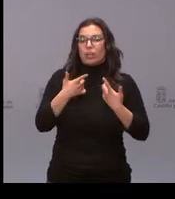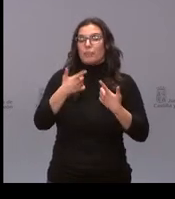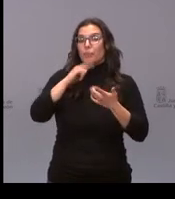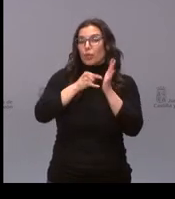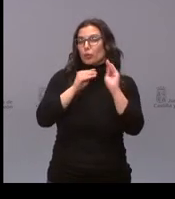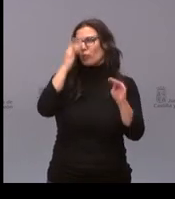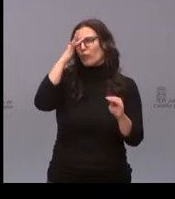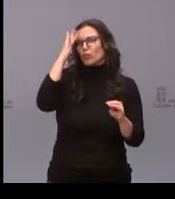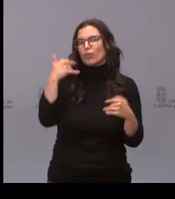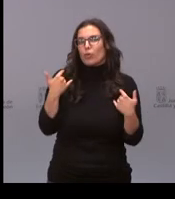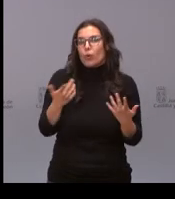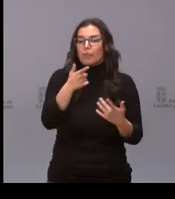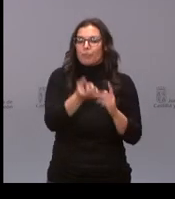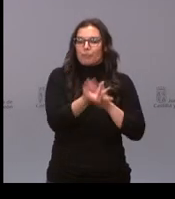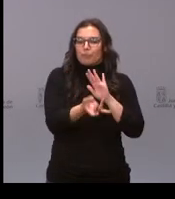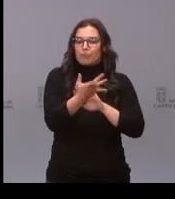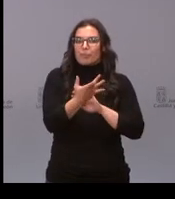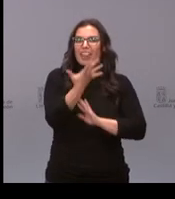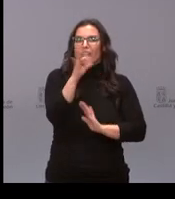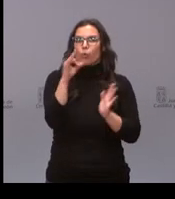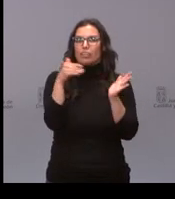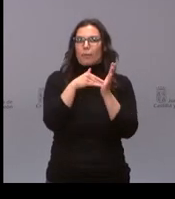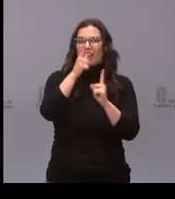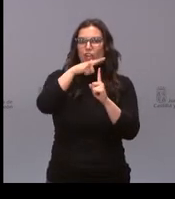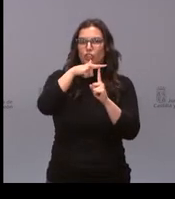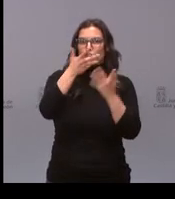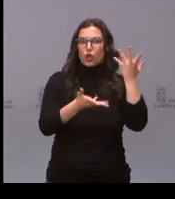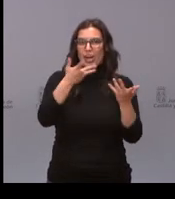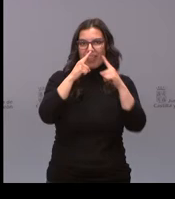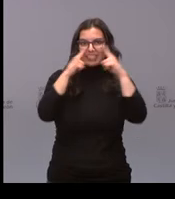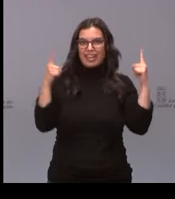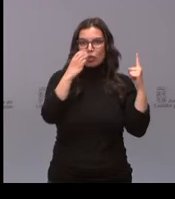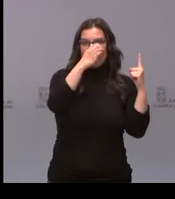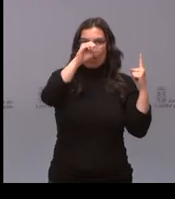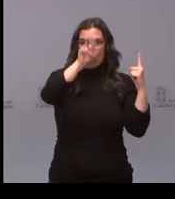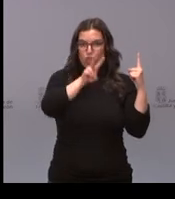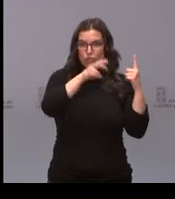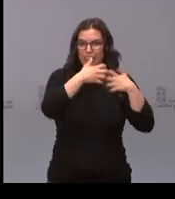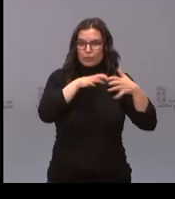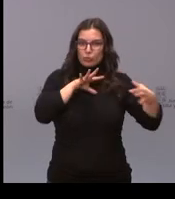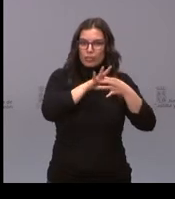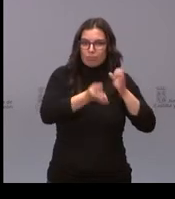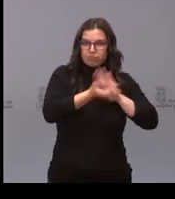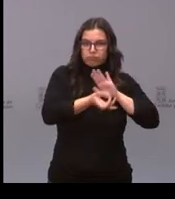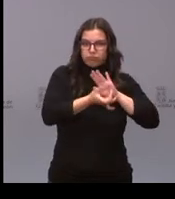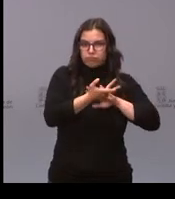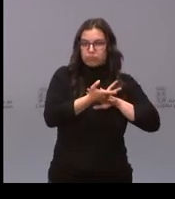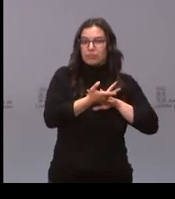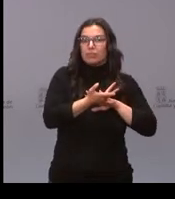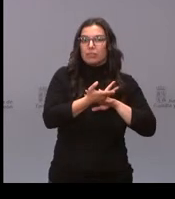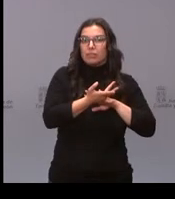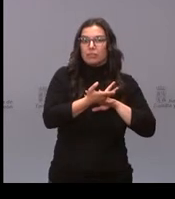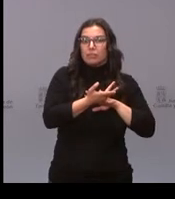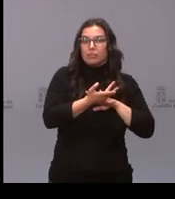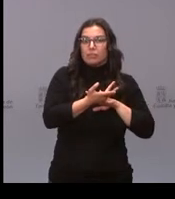proyecto? Va a producir 50.000 toneladas al año de CO2 industrial, precisamente al